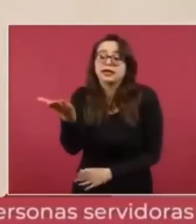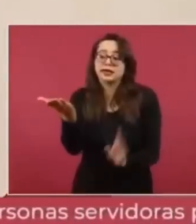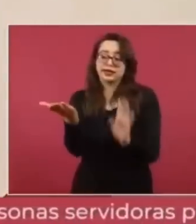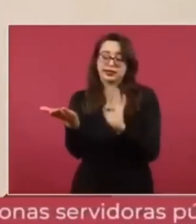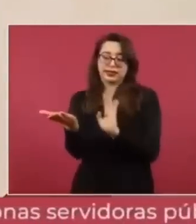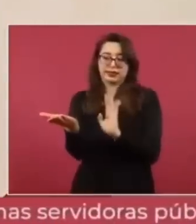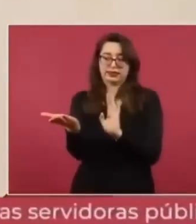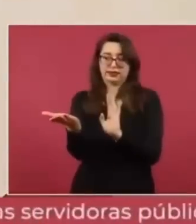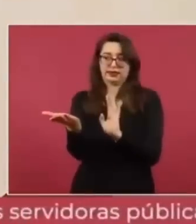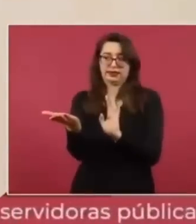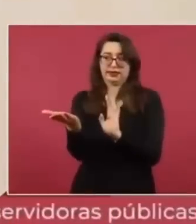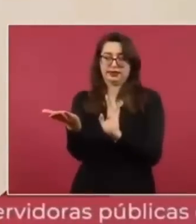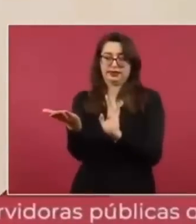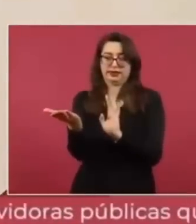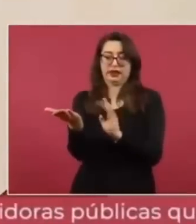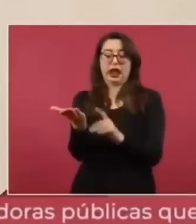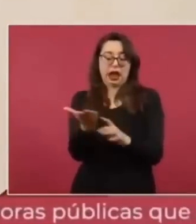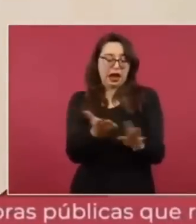que revisar